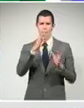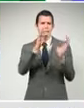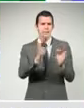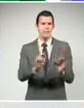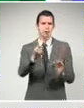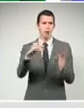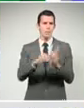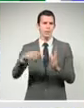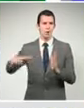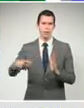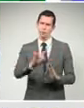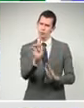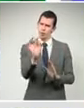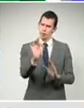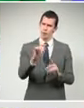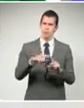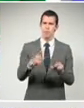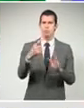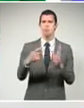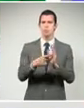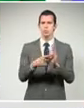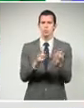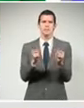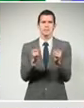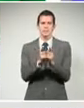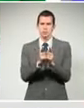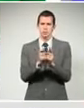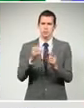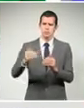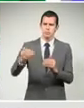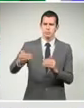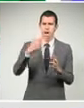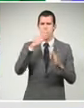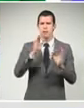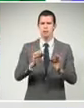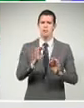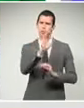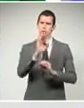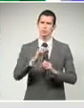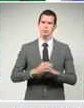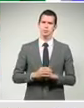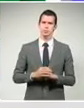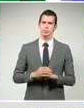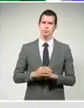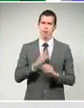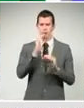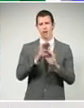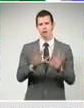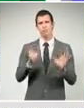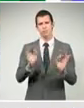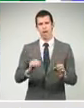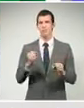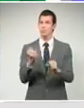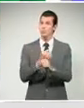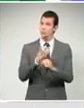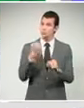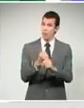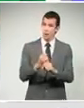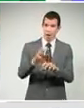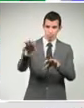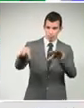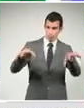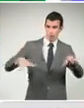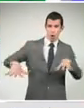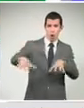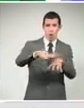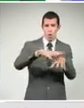riesgo, trabajando fuerte, trabajando los consejos de defensa, los organismos, todavía con